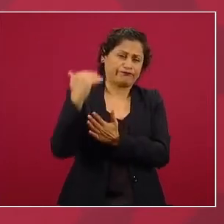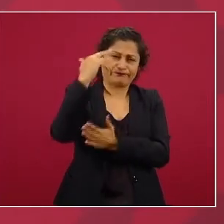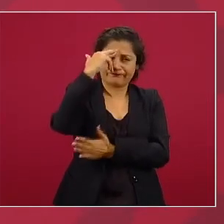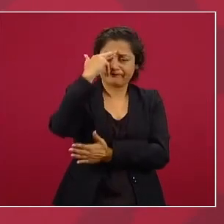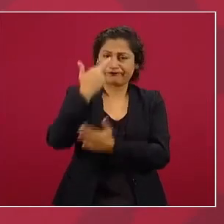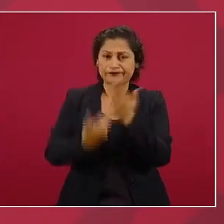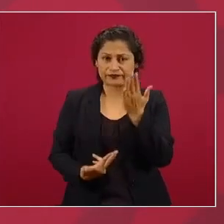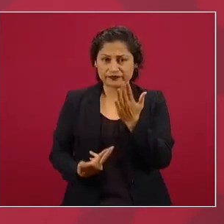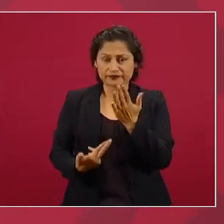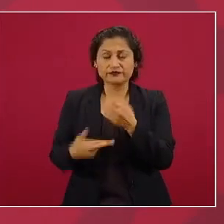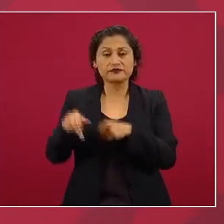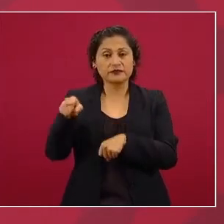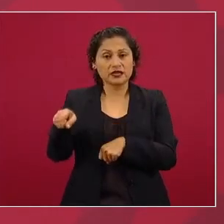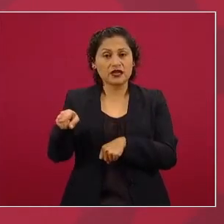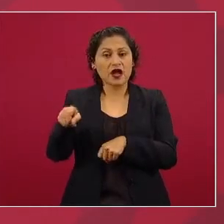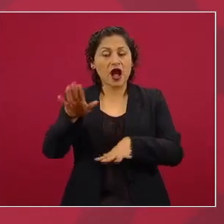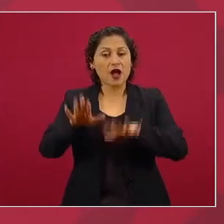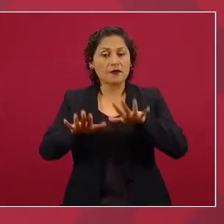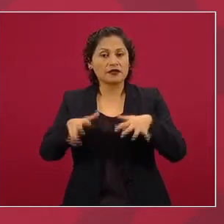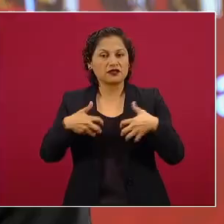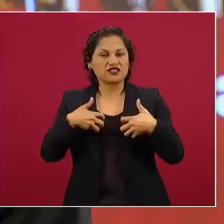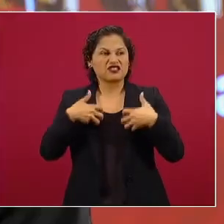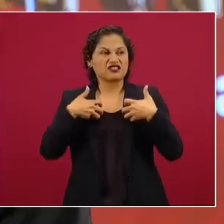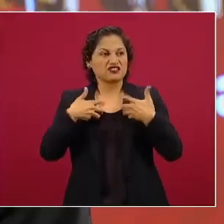no les funciona eso,